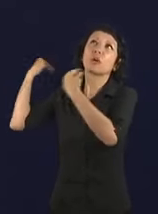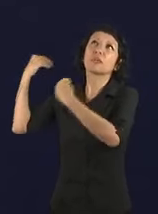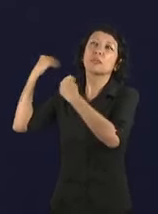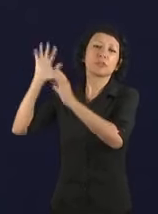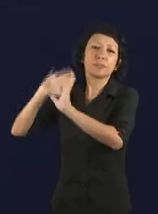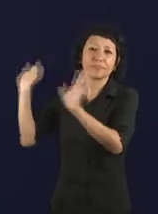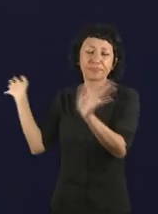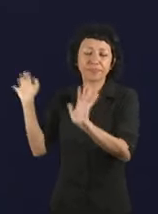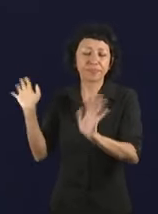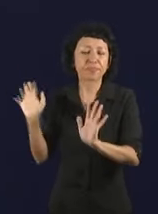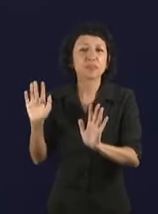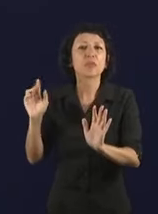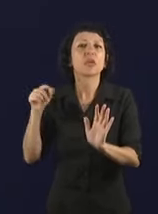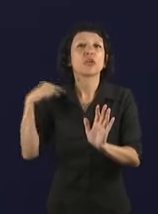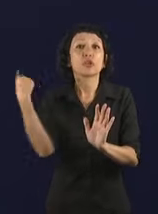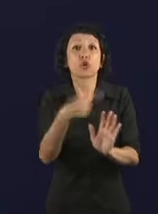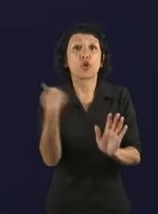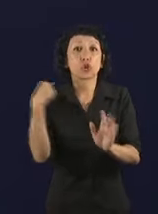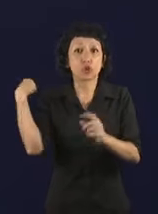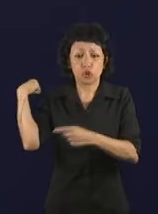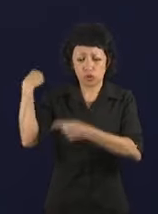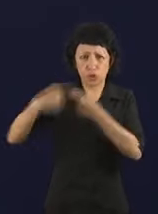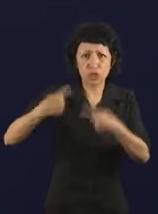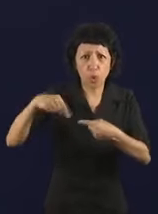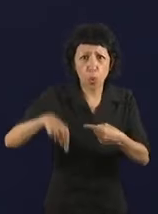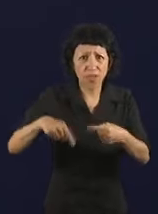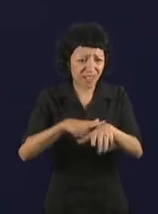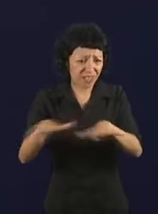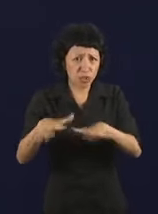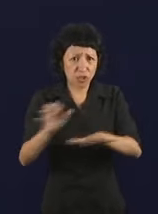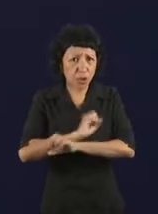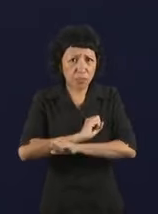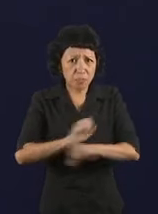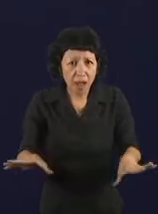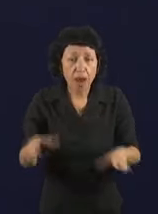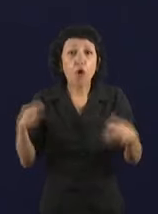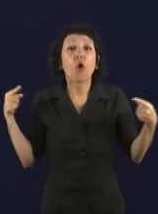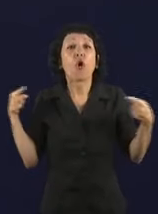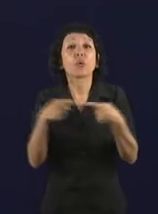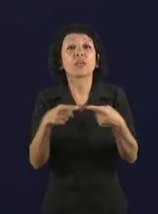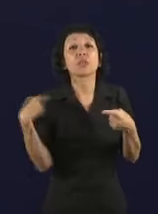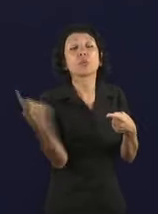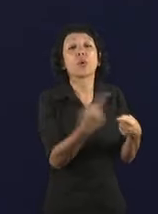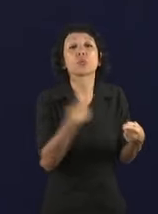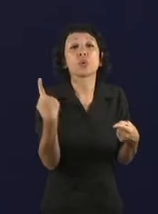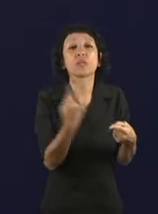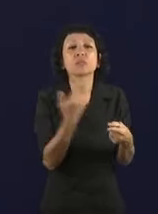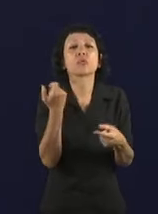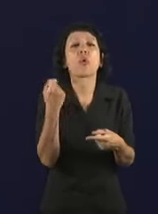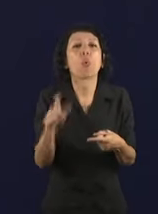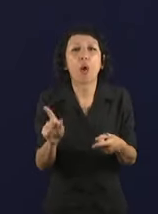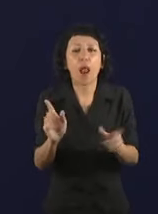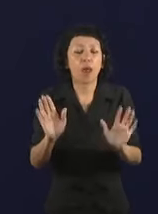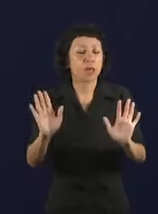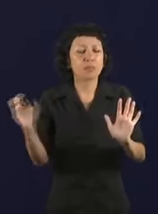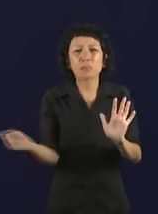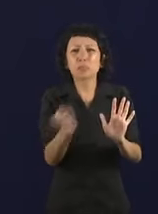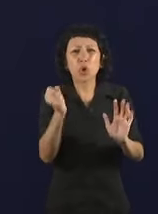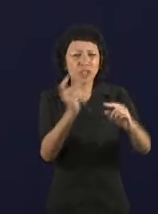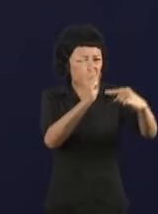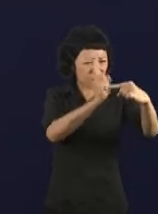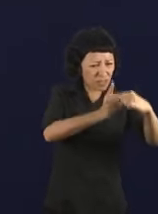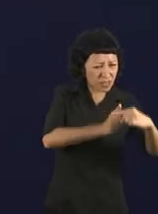herencia que hemos recibido claramente Nuestro objetivo está en poner las cuentas públicas en